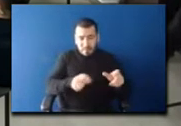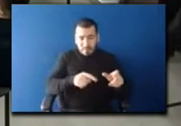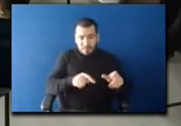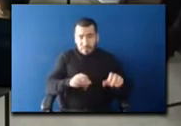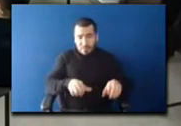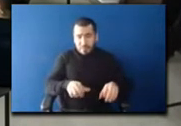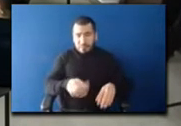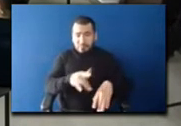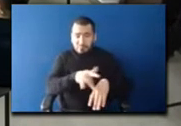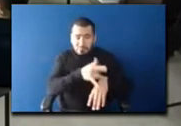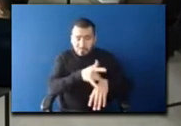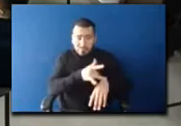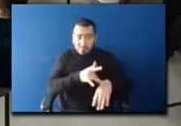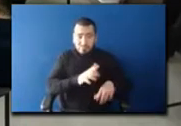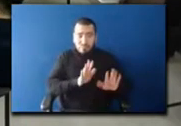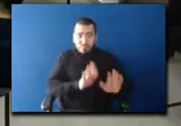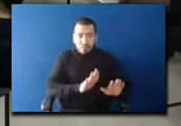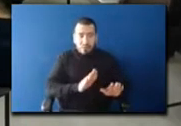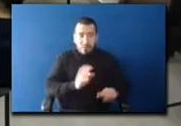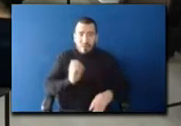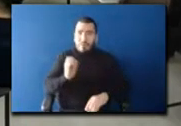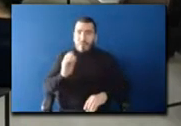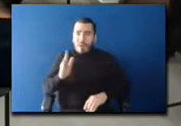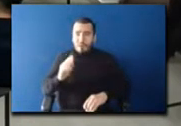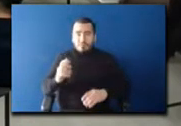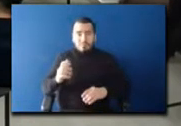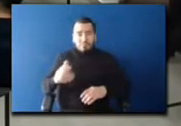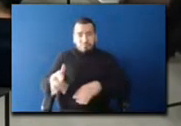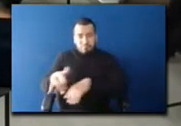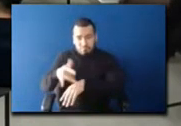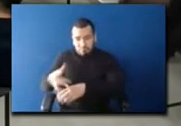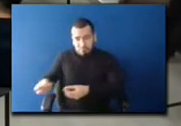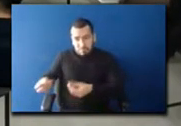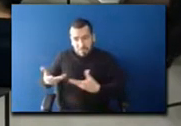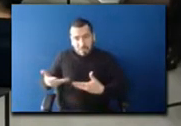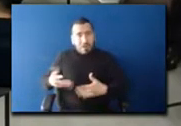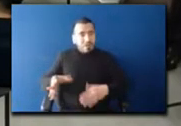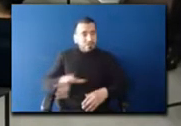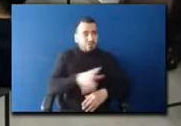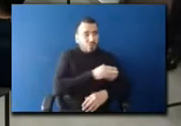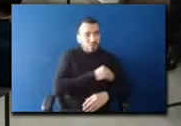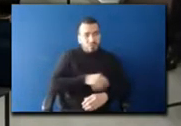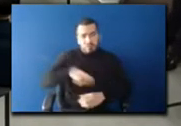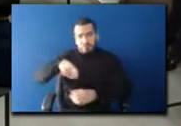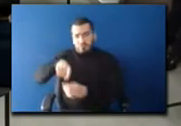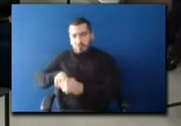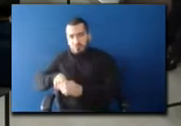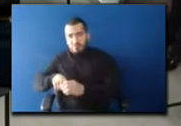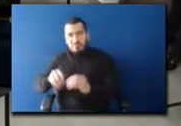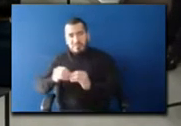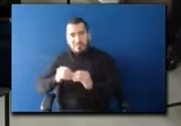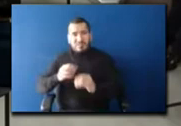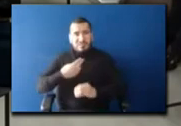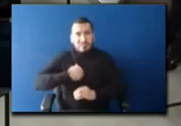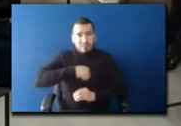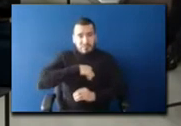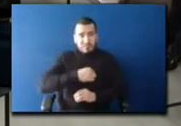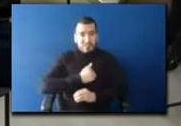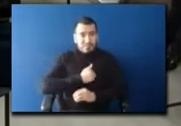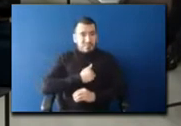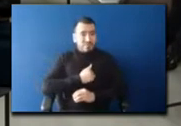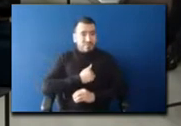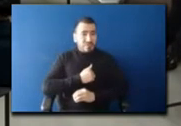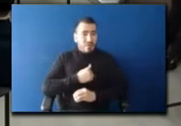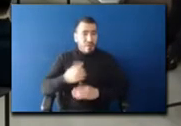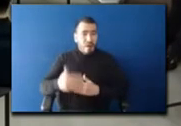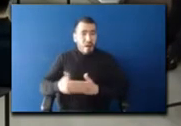estímulo para la bancarización, con seguridad que todo el mundo lo haría. Con seguridad que no tendríamos que andar con maletines